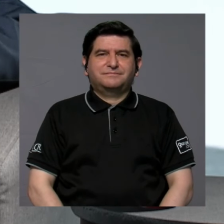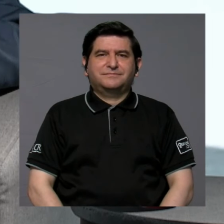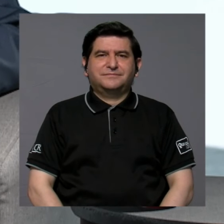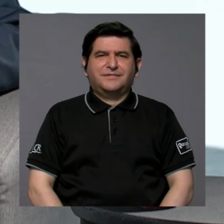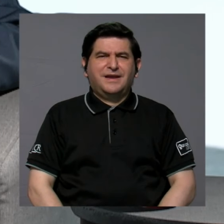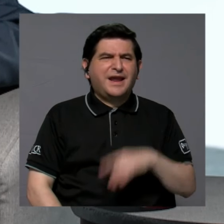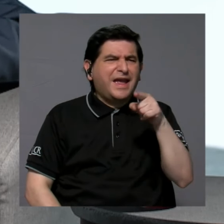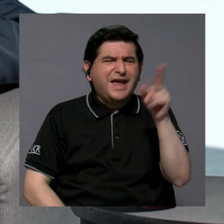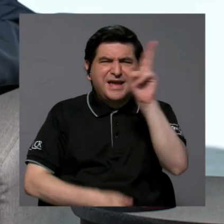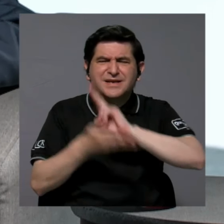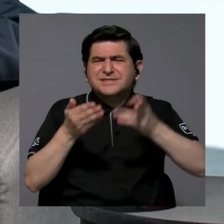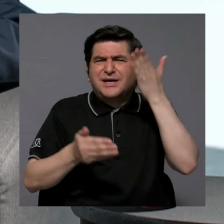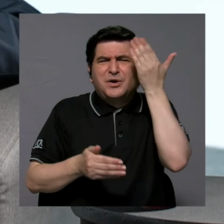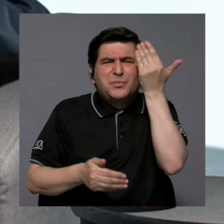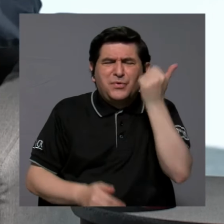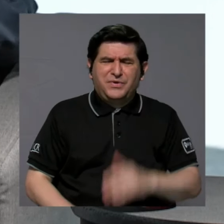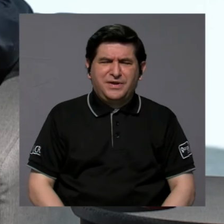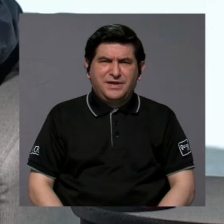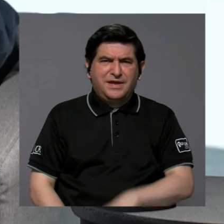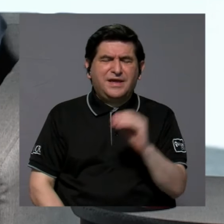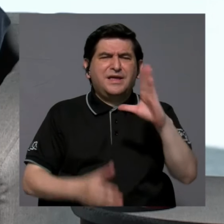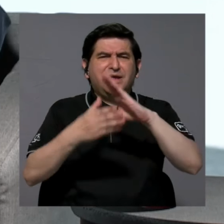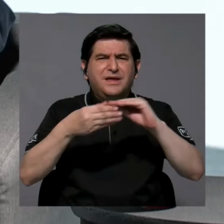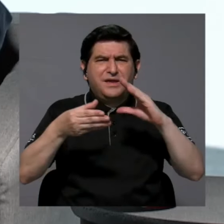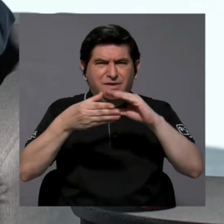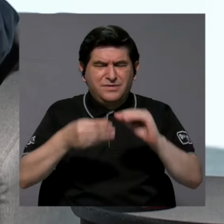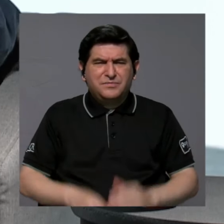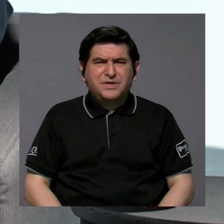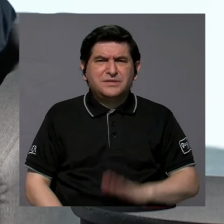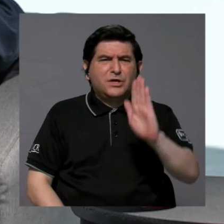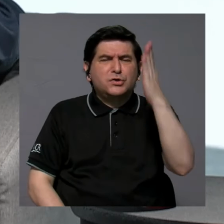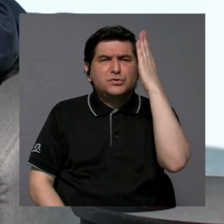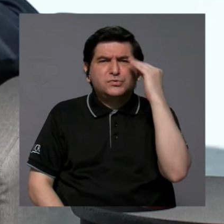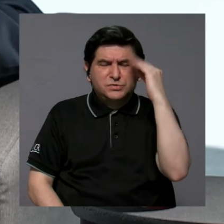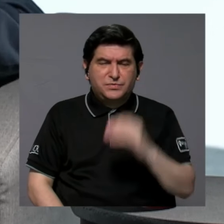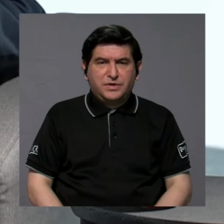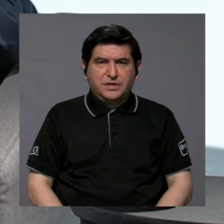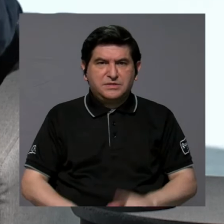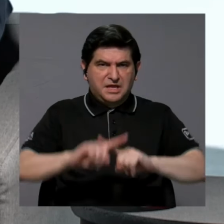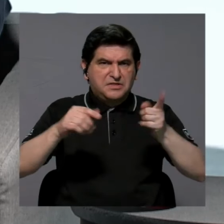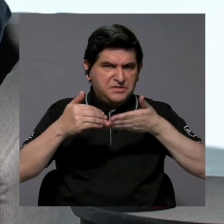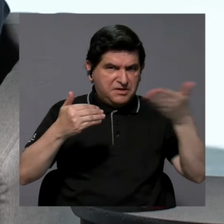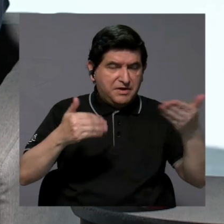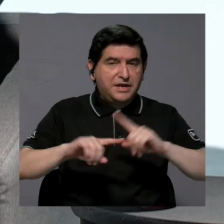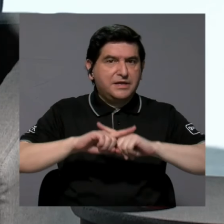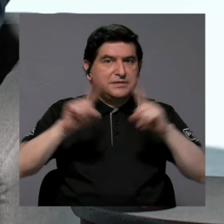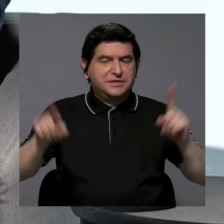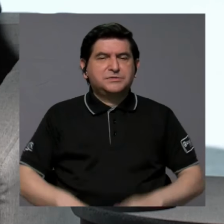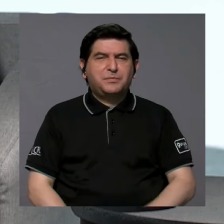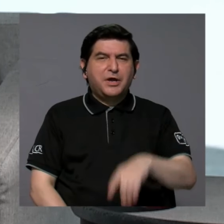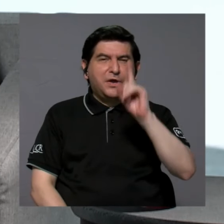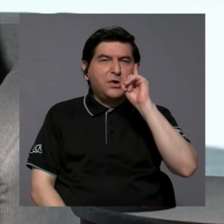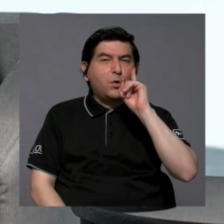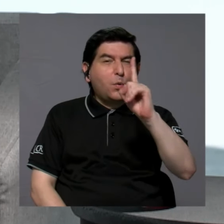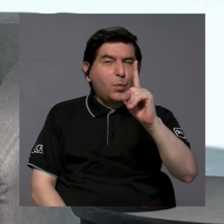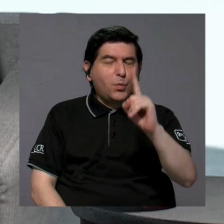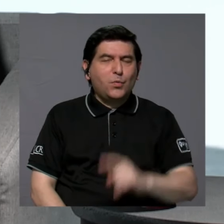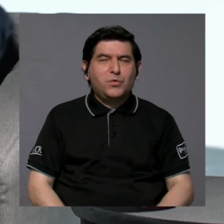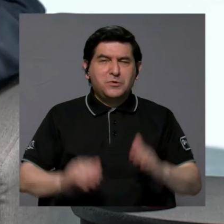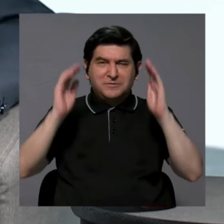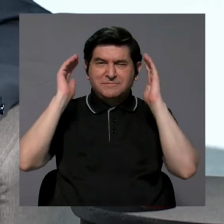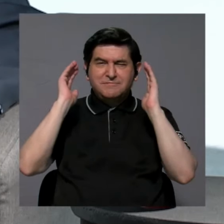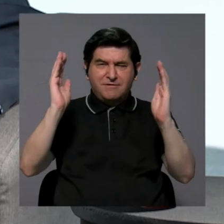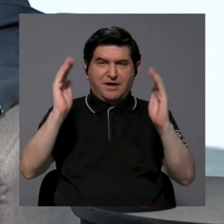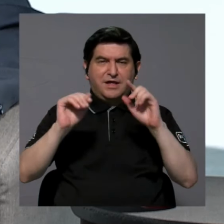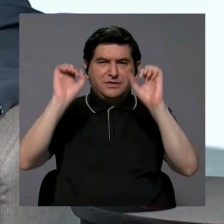¿Por qué la UNAM? Y coméntenos parte de su experiencia. Deben haber muchos elementos, pero uno grande